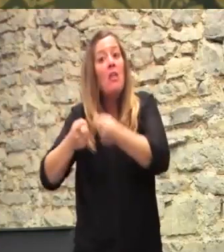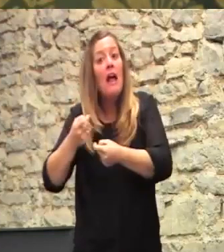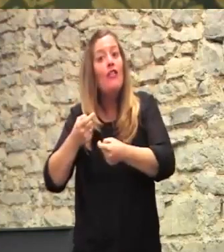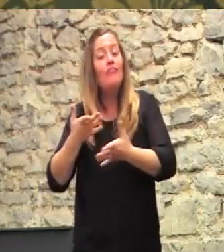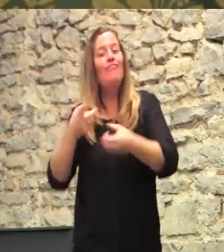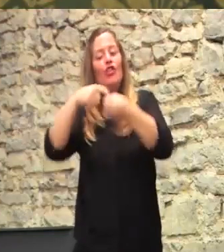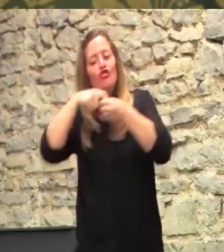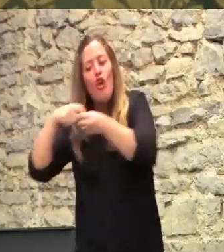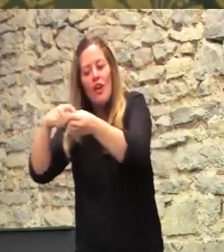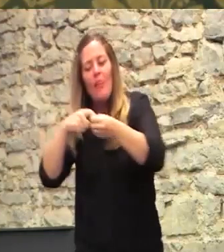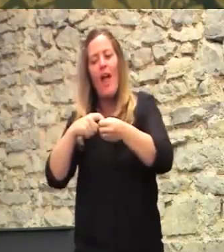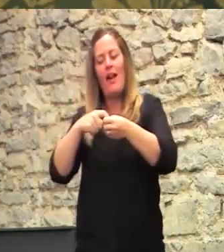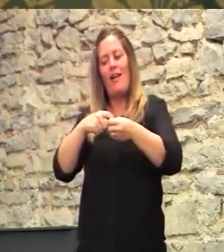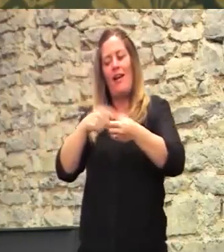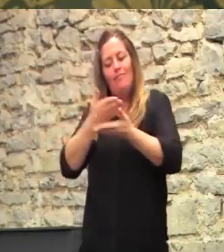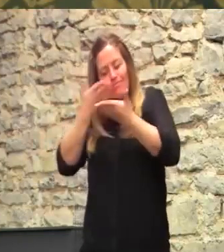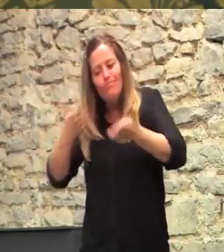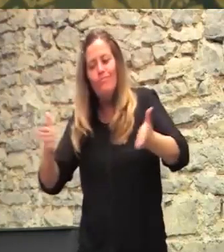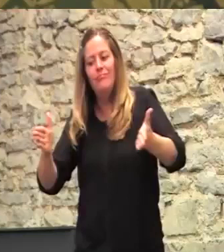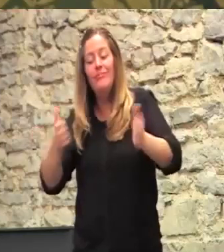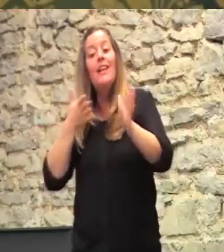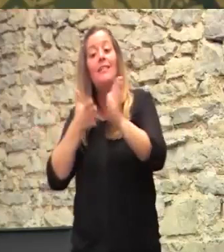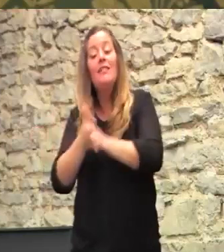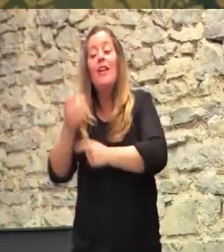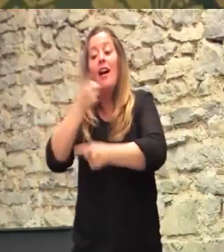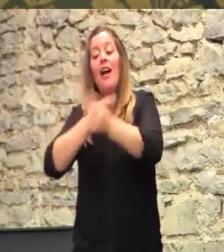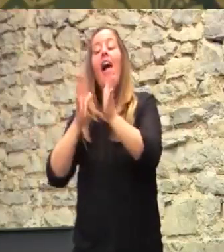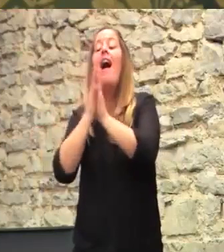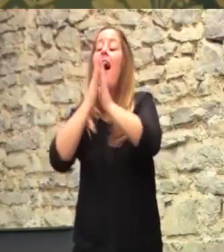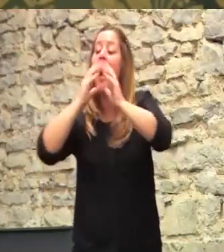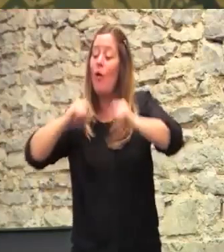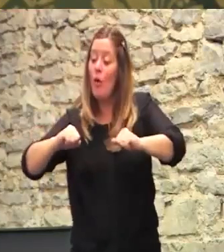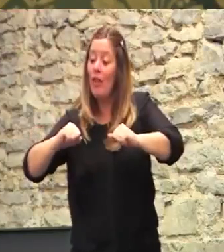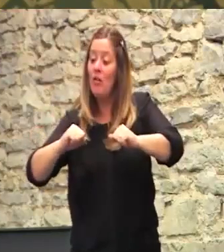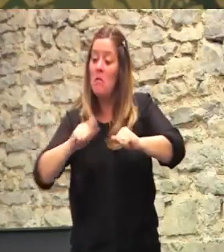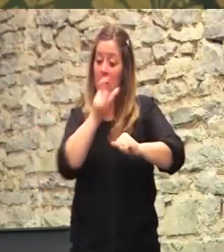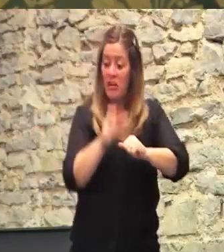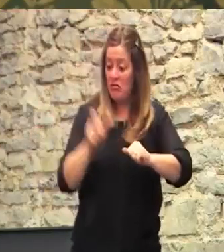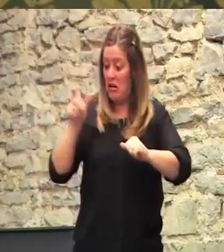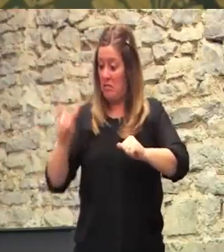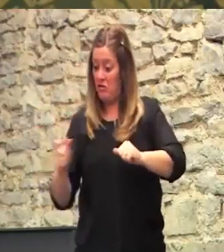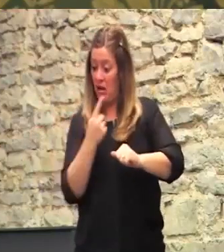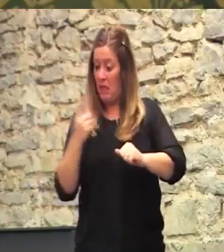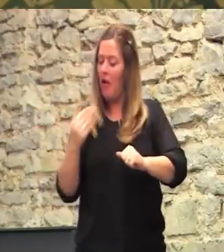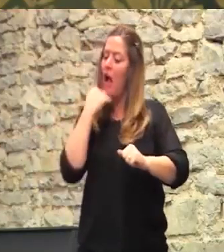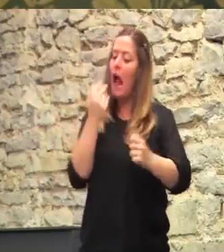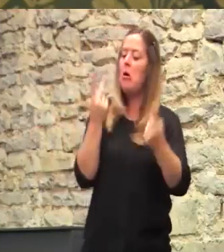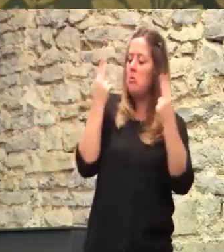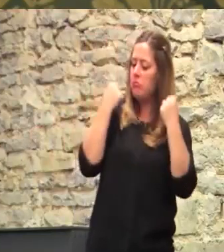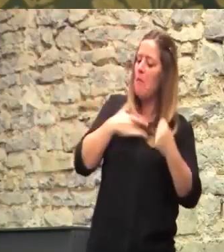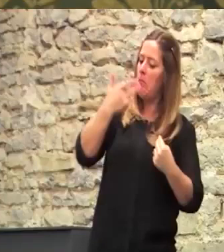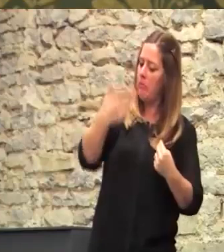acuerdos en donde cada parte va a tener que ceder algo para que efectivamente se pueda llegar a un acuerdo y